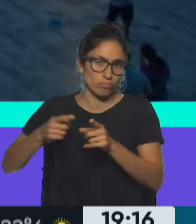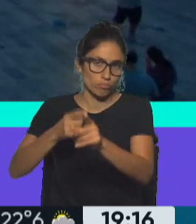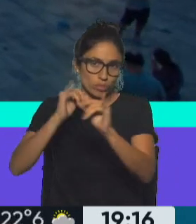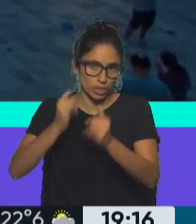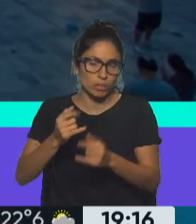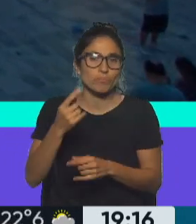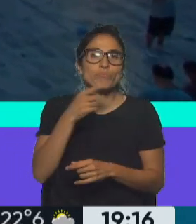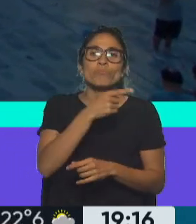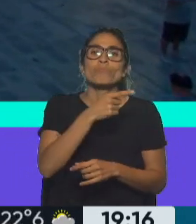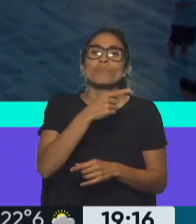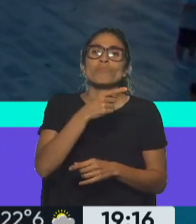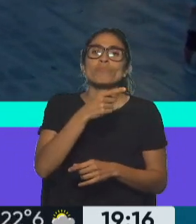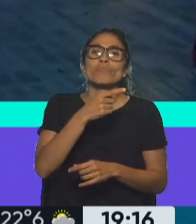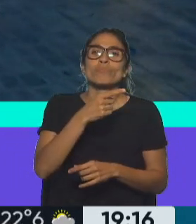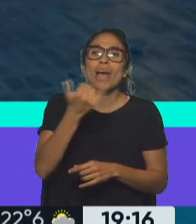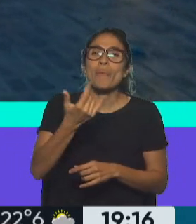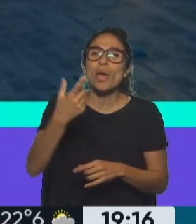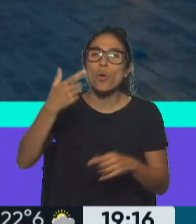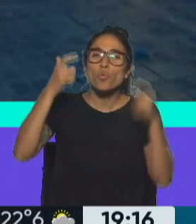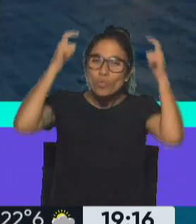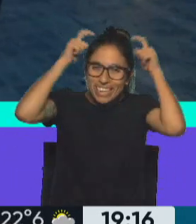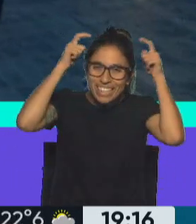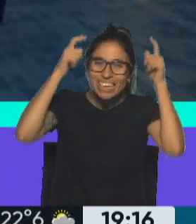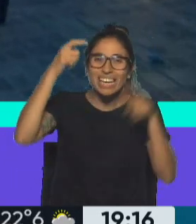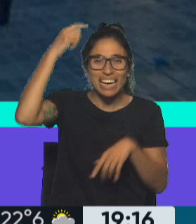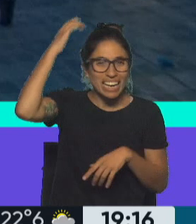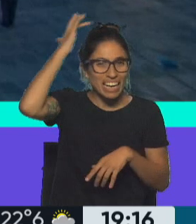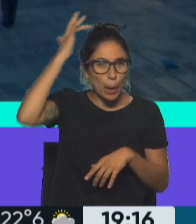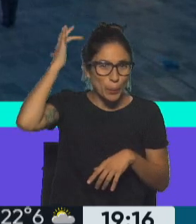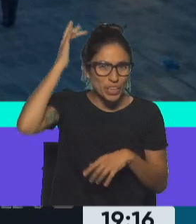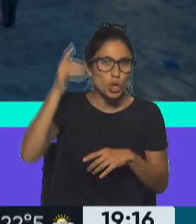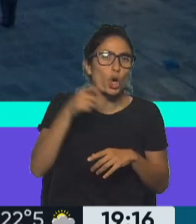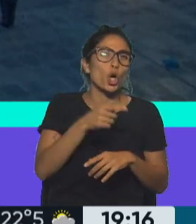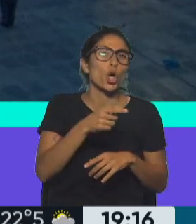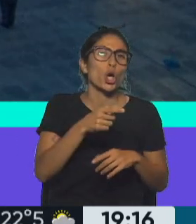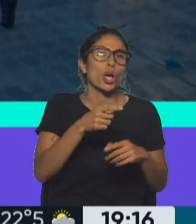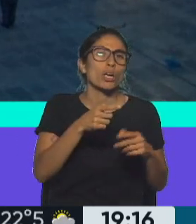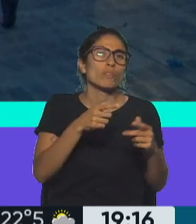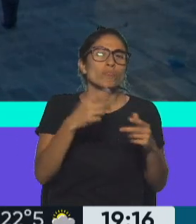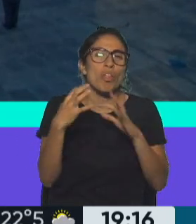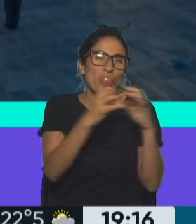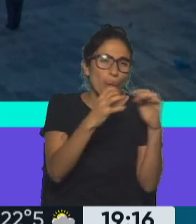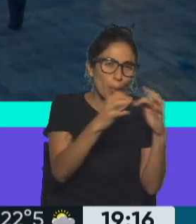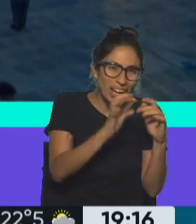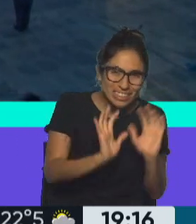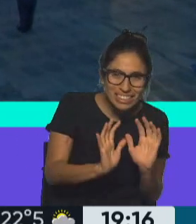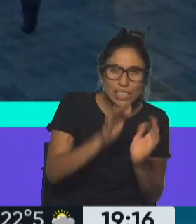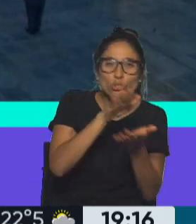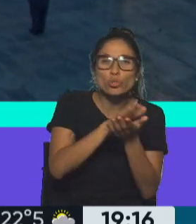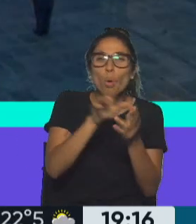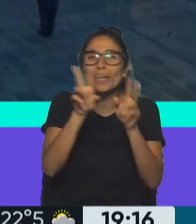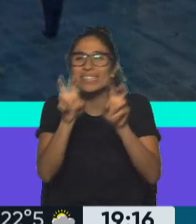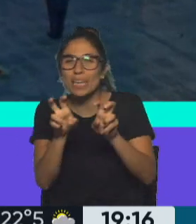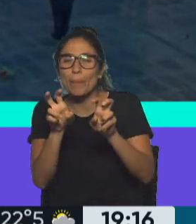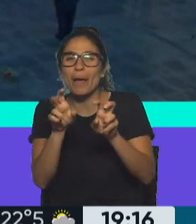CONADEP, que fueron alrededor de 400 personas. Por eso el debate ahora fueron 30.400. Sí. Yo no estoy muy